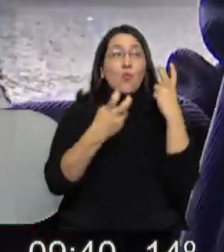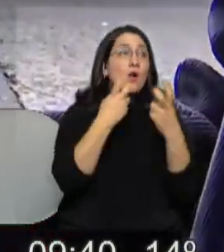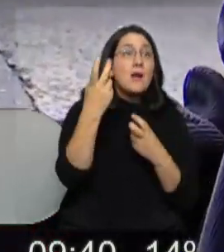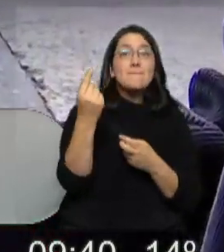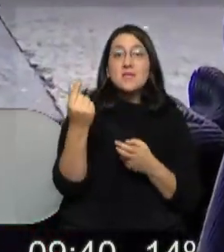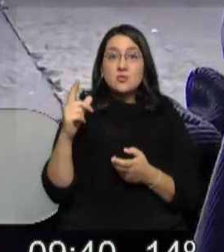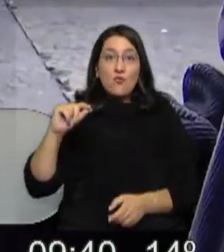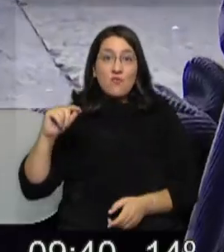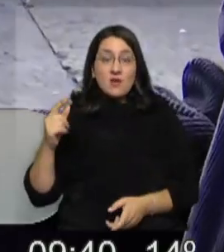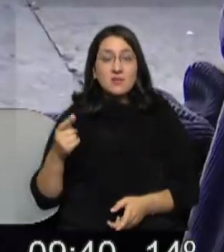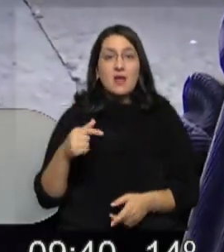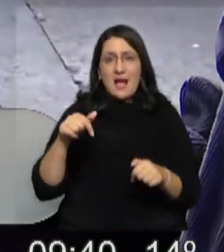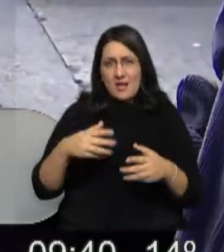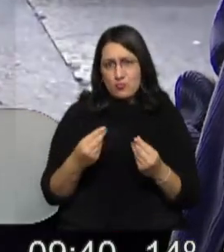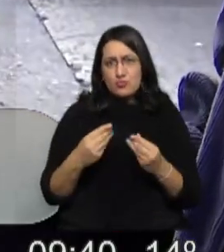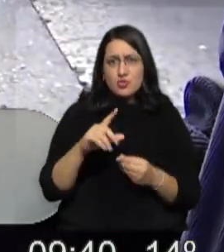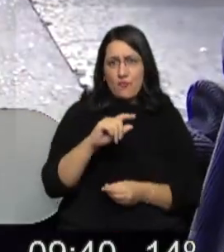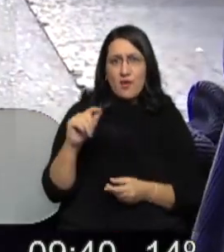en el barrio tenés muchas ofertas